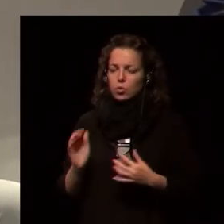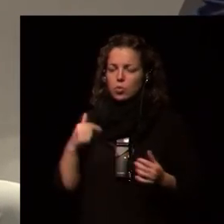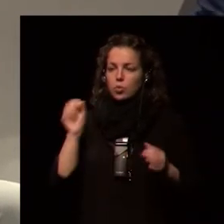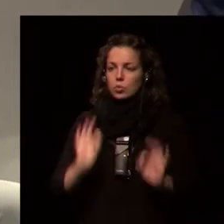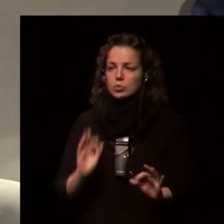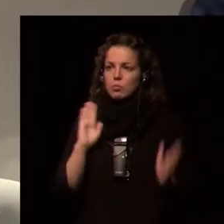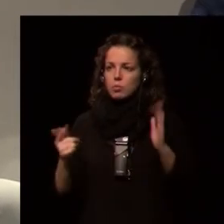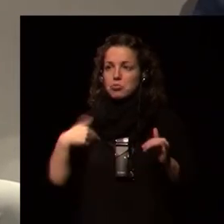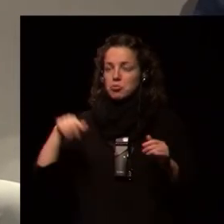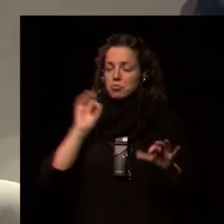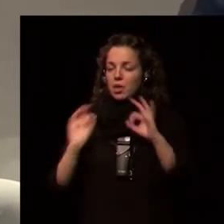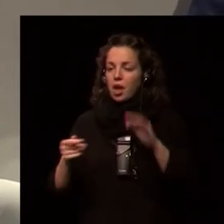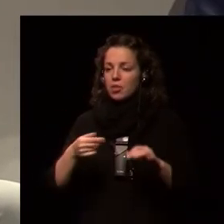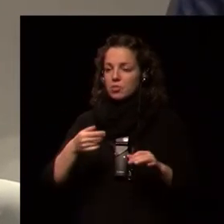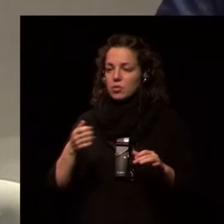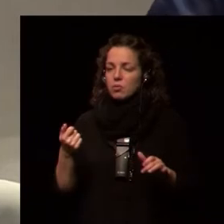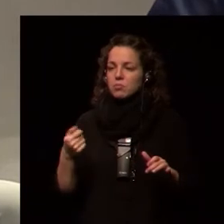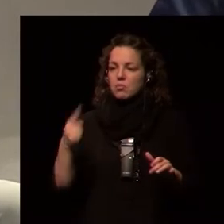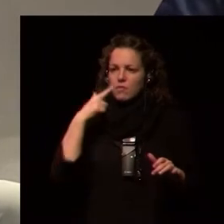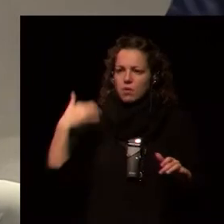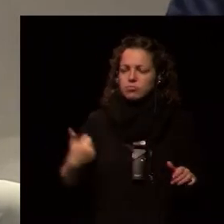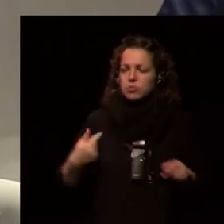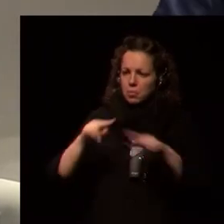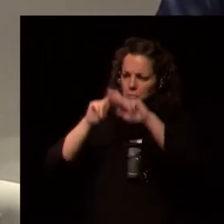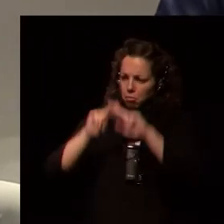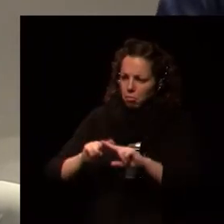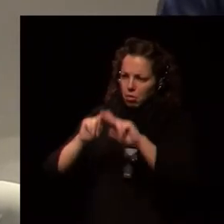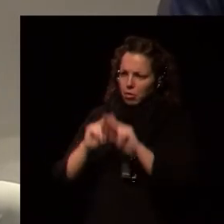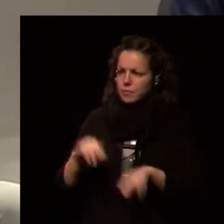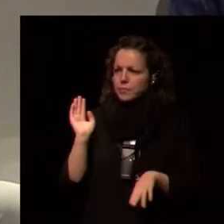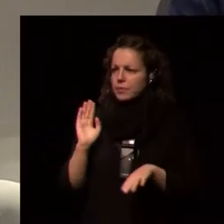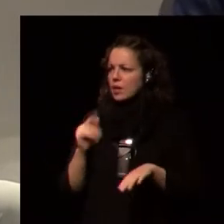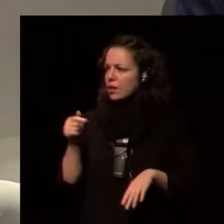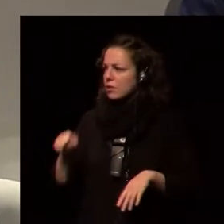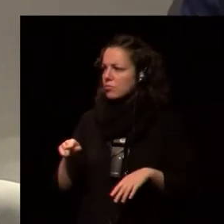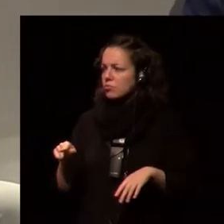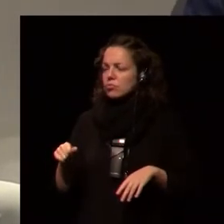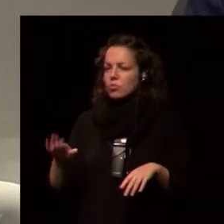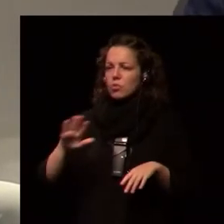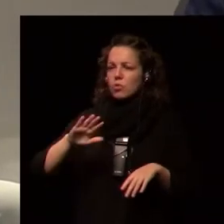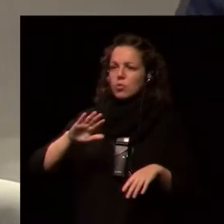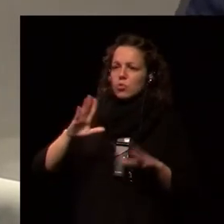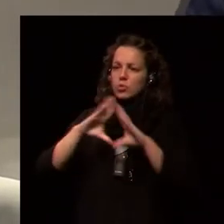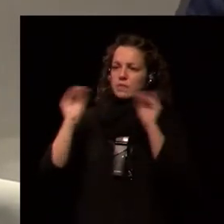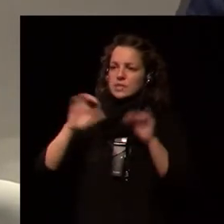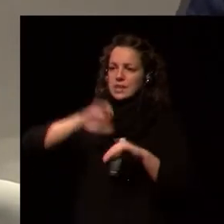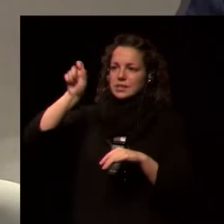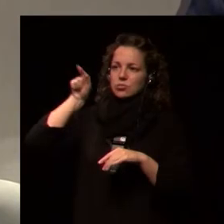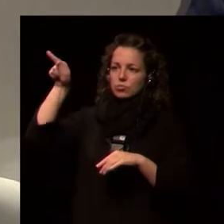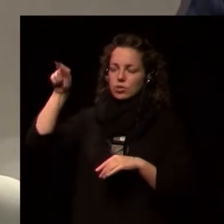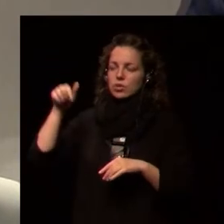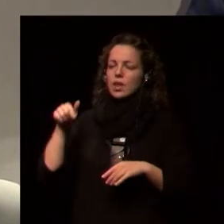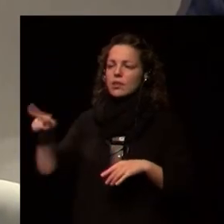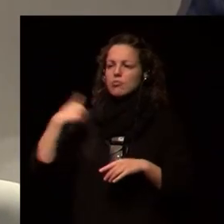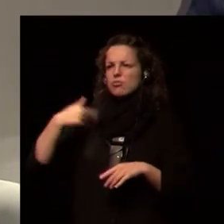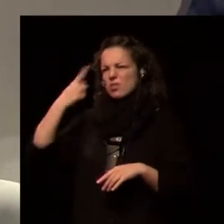el teatro popular para mi disertación de doctorado en una universidad en What los Estados Unidos. Lo que sí sabía